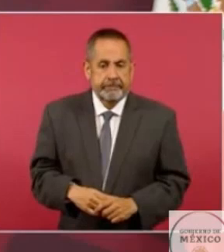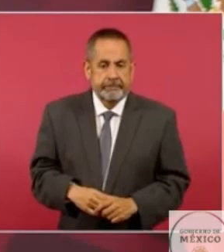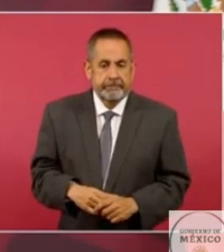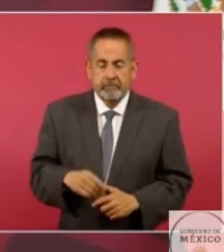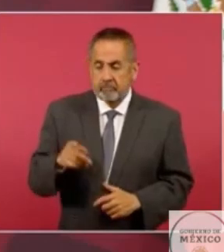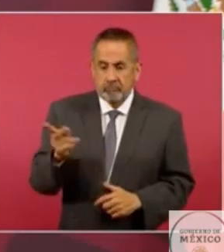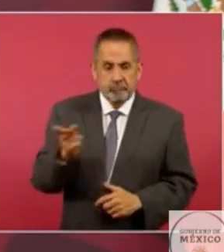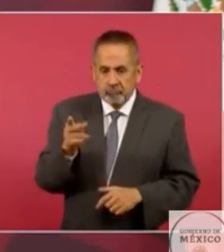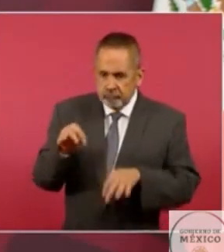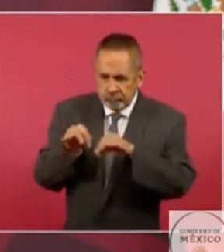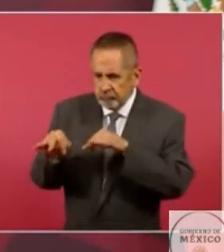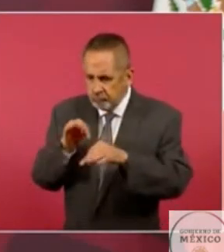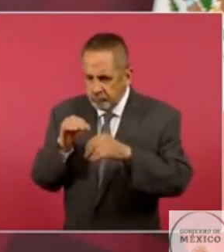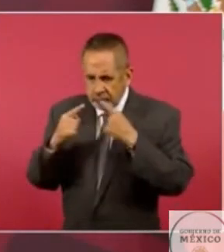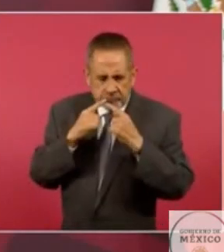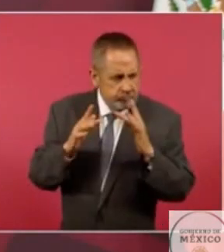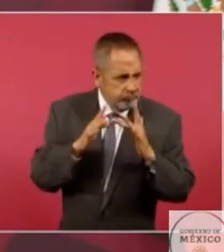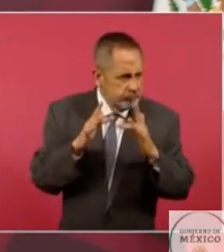trabajaron